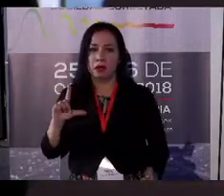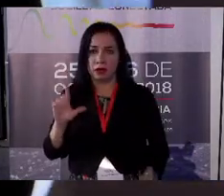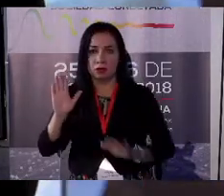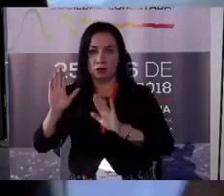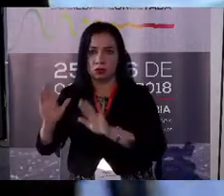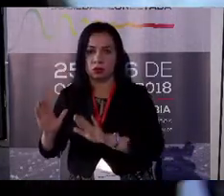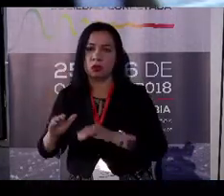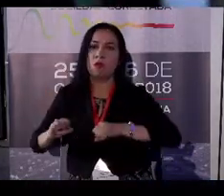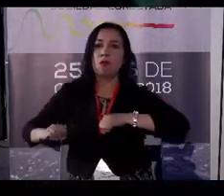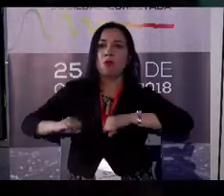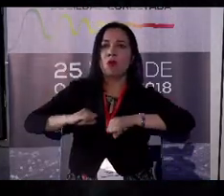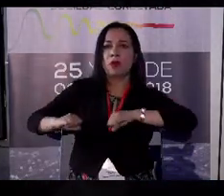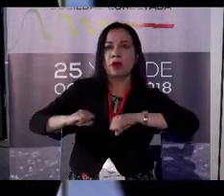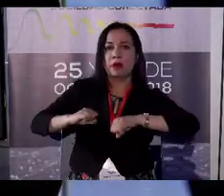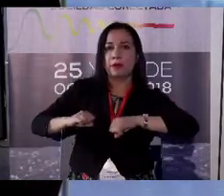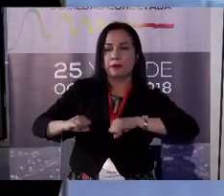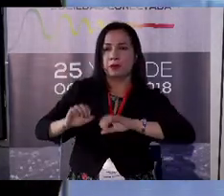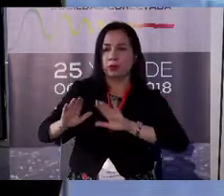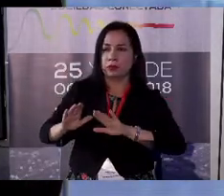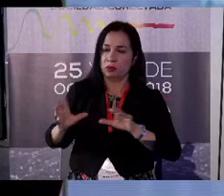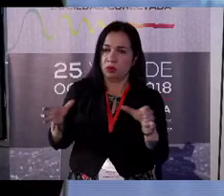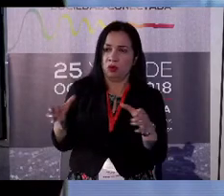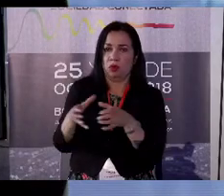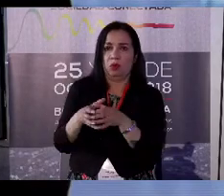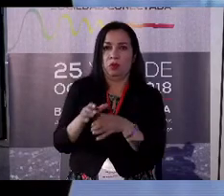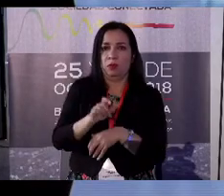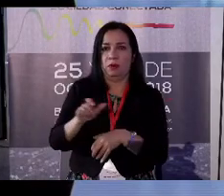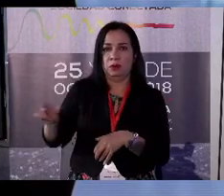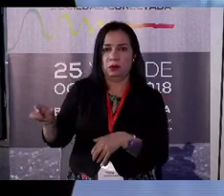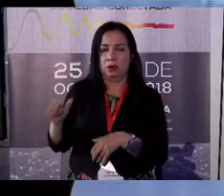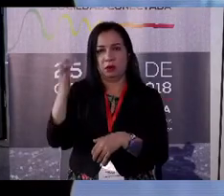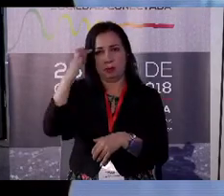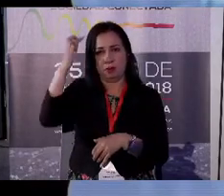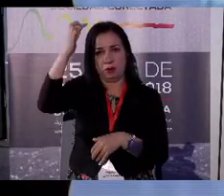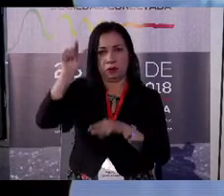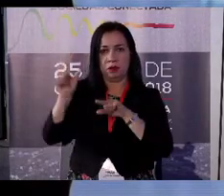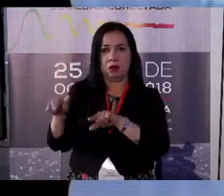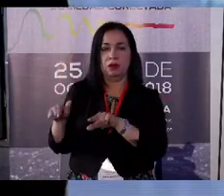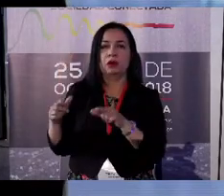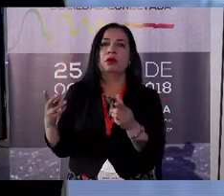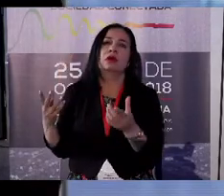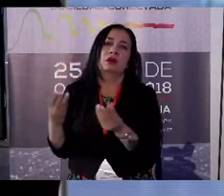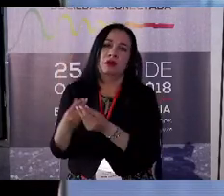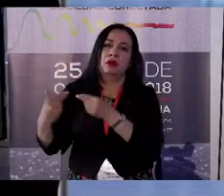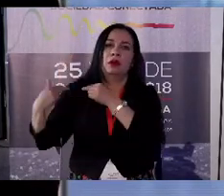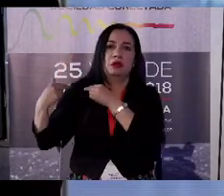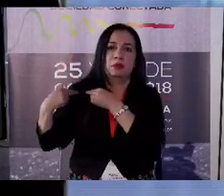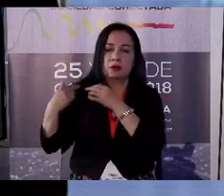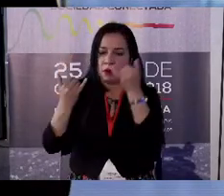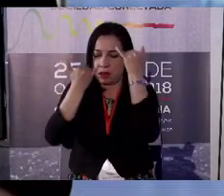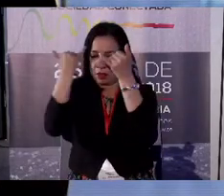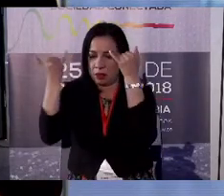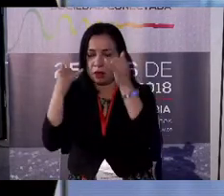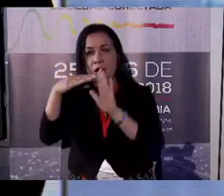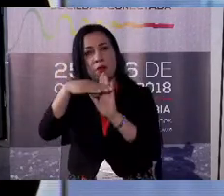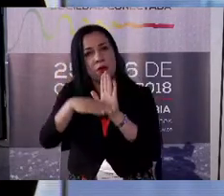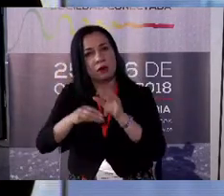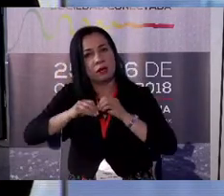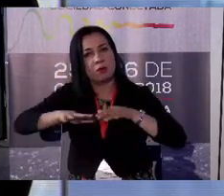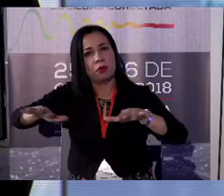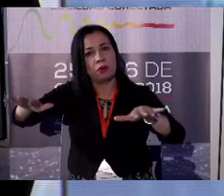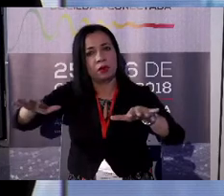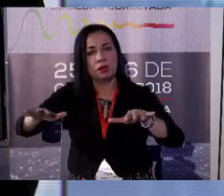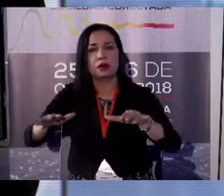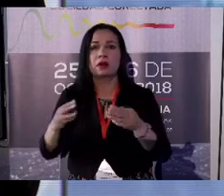para AT&T. Dirige un grupo de profesionales responsables del desarrollo de iniciativas de políticas públicas para que el